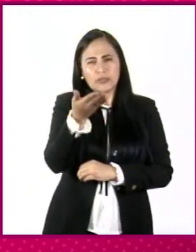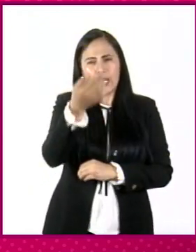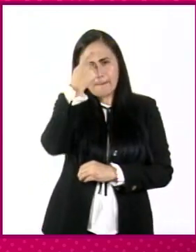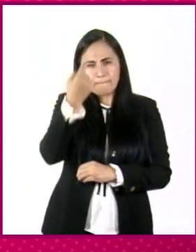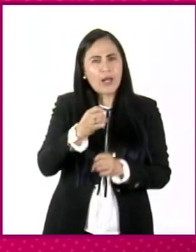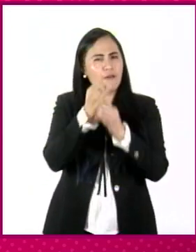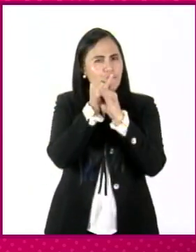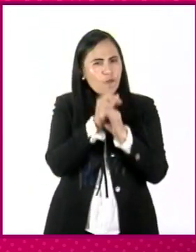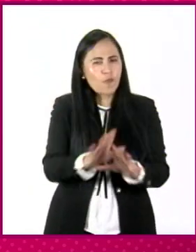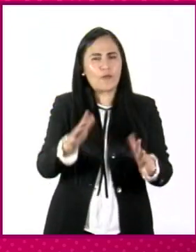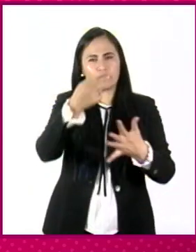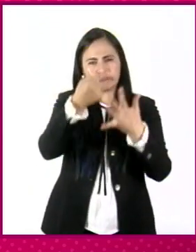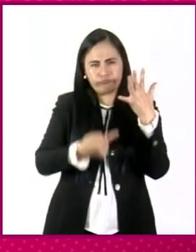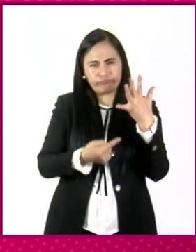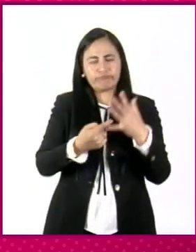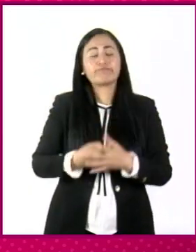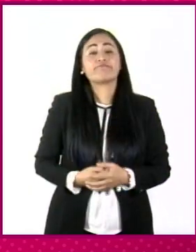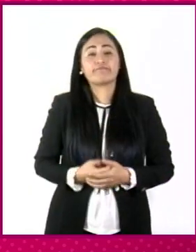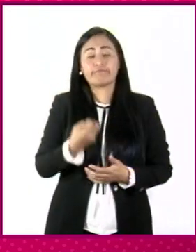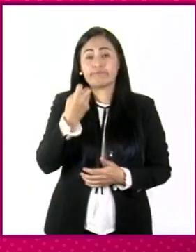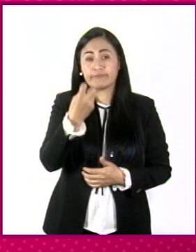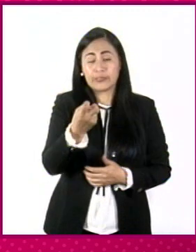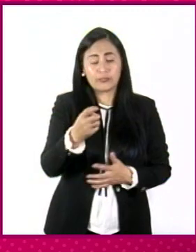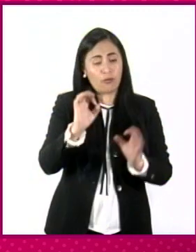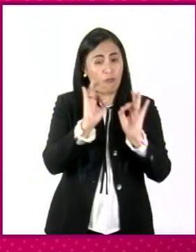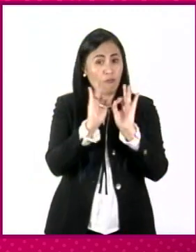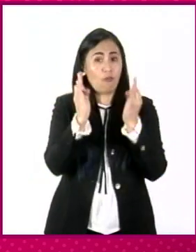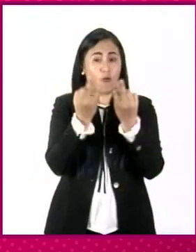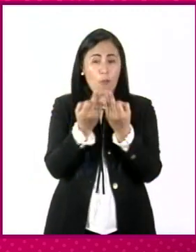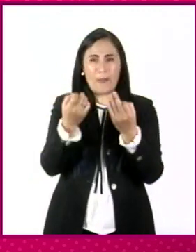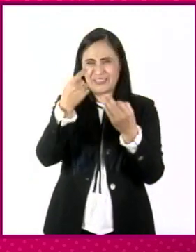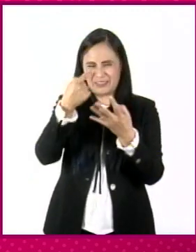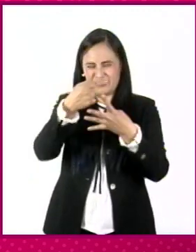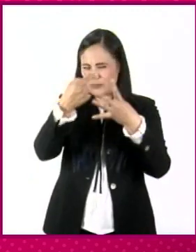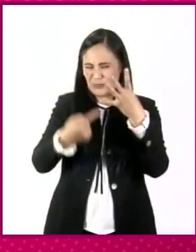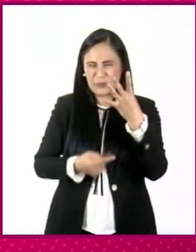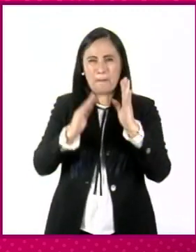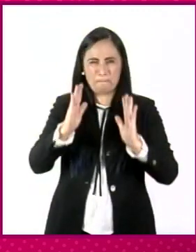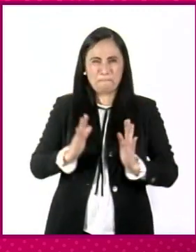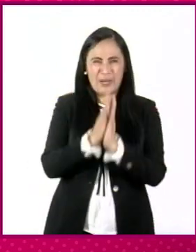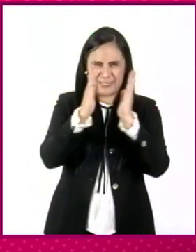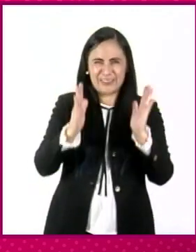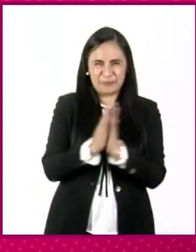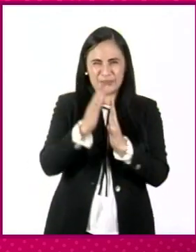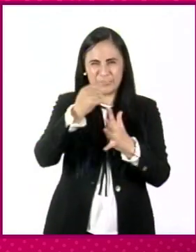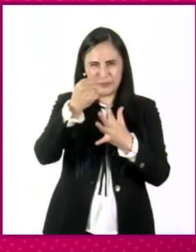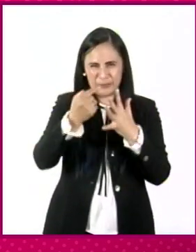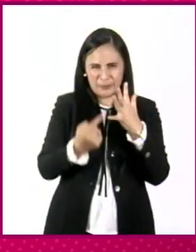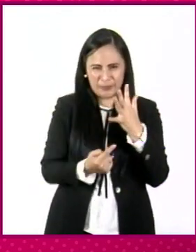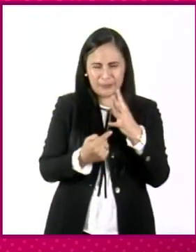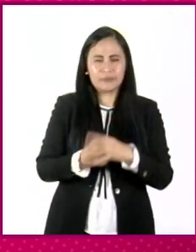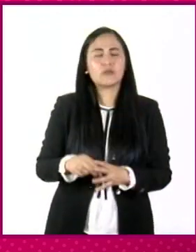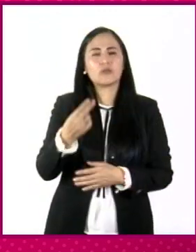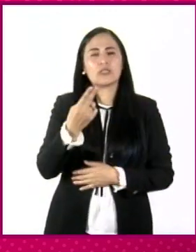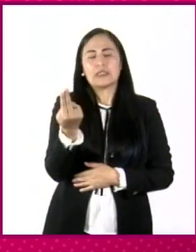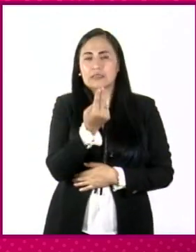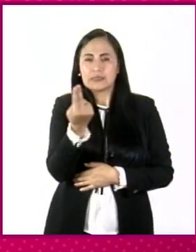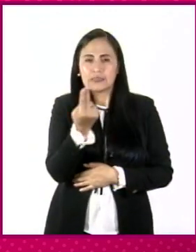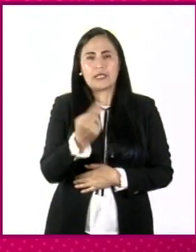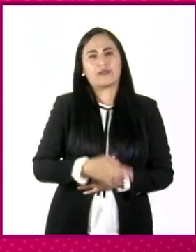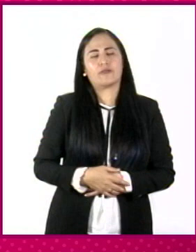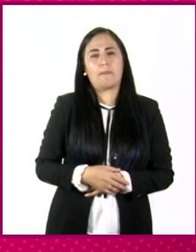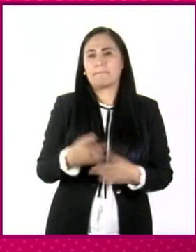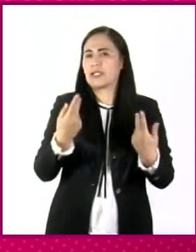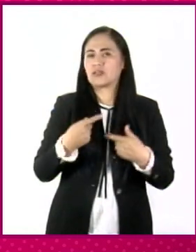Es justamente en estas diferentes versiones de participación que pues requerimos todos